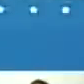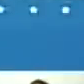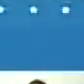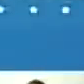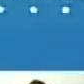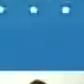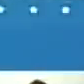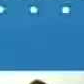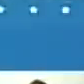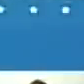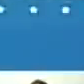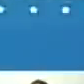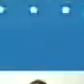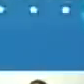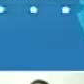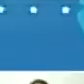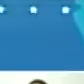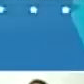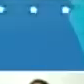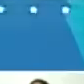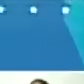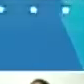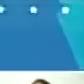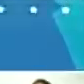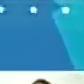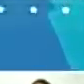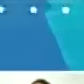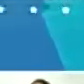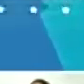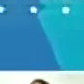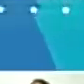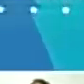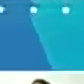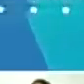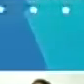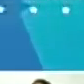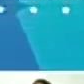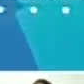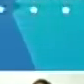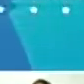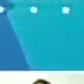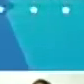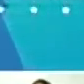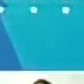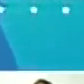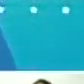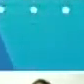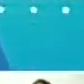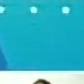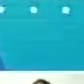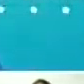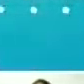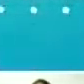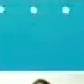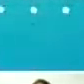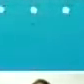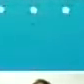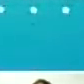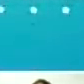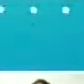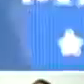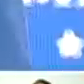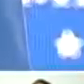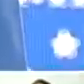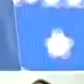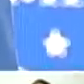científico y también en este documento a dos años de la ley antibloqueo actualización